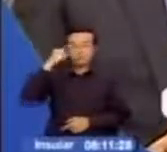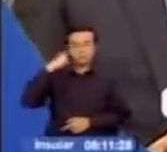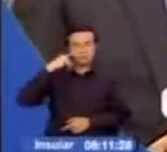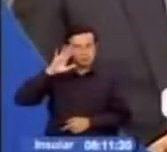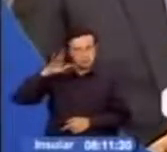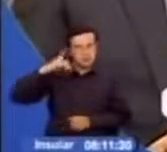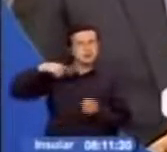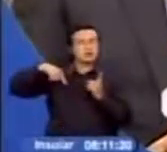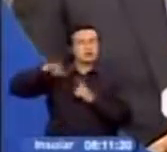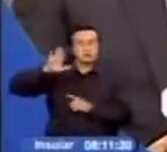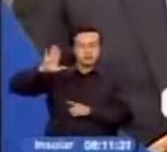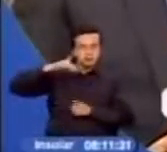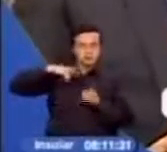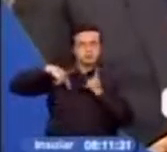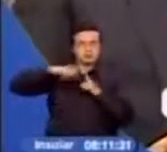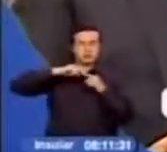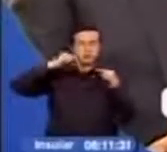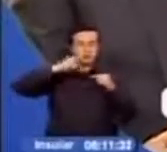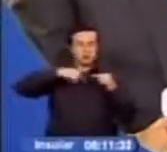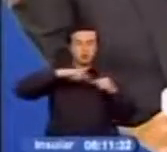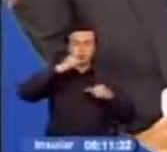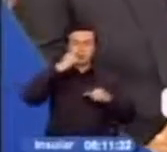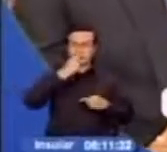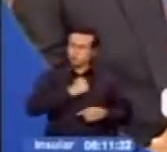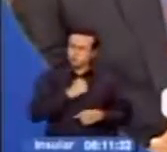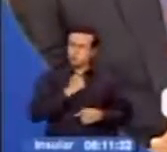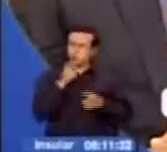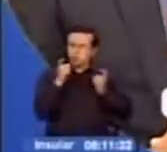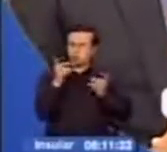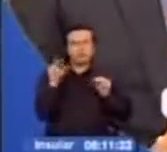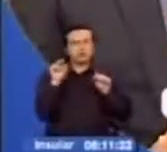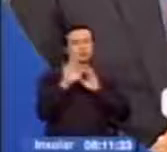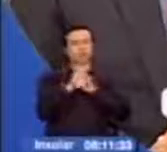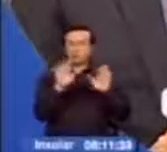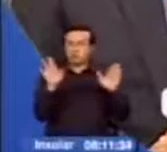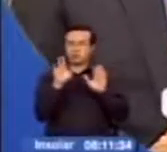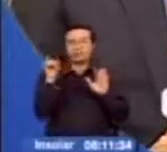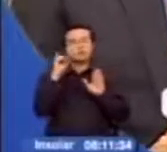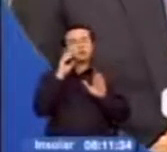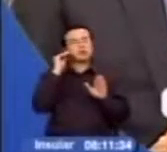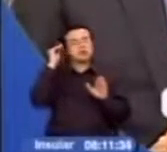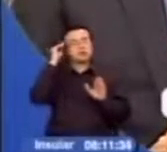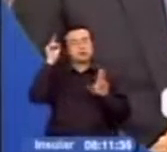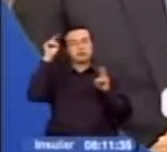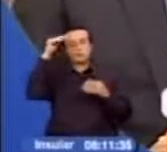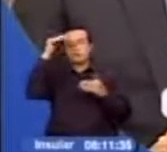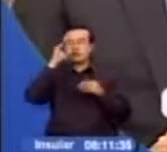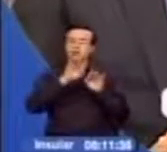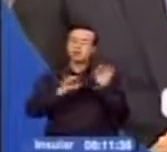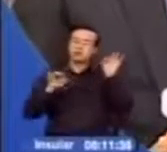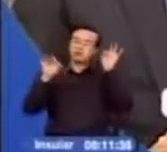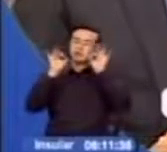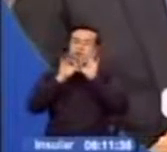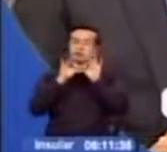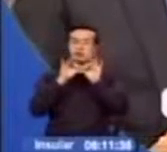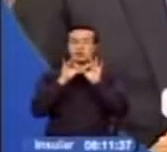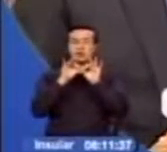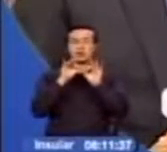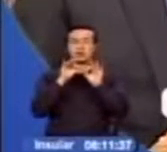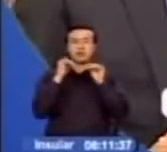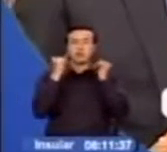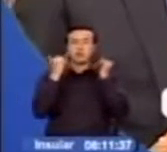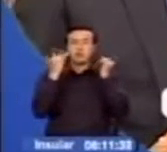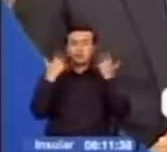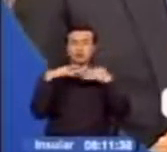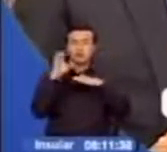cobro. No, pero que así no podemos seguir jugando. Yo creo que tenemos que madurar en el aspecto político, y la dureza de los golpes que ha